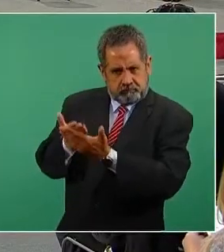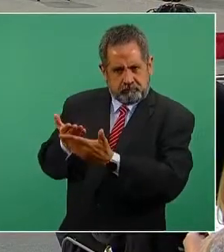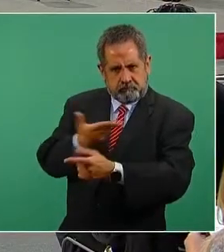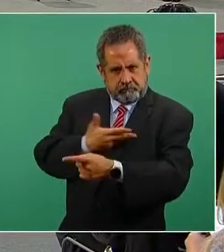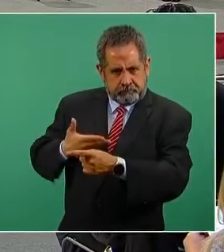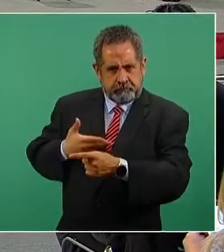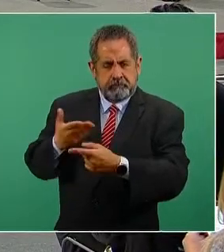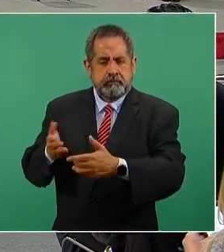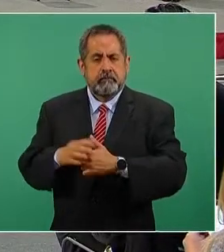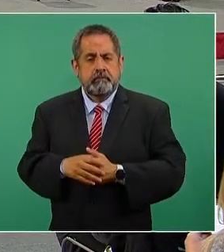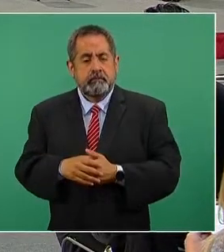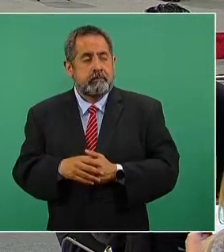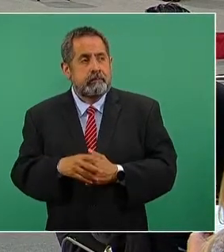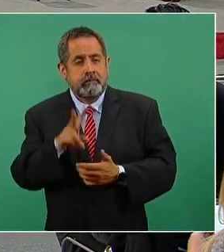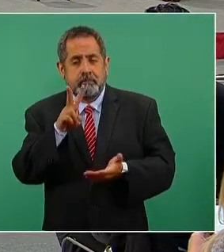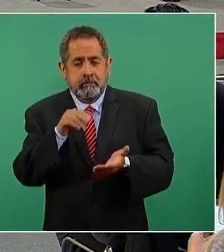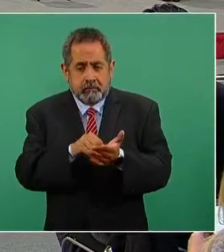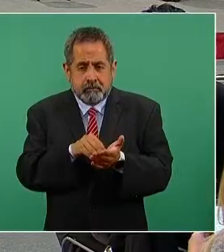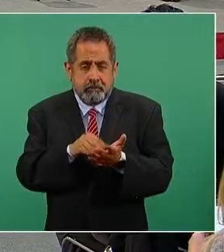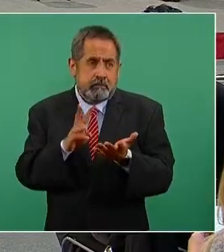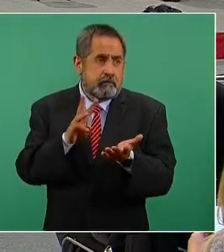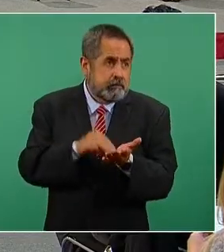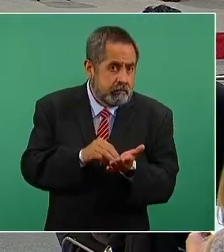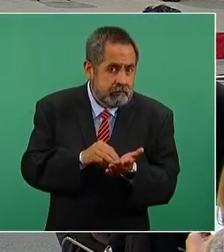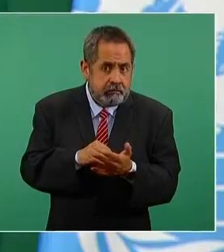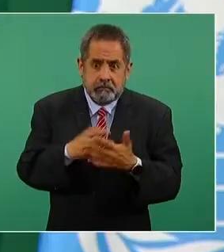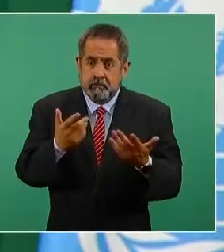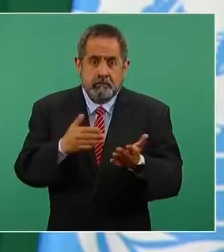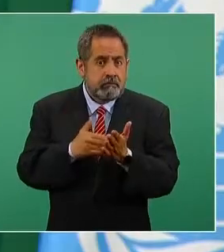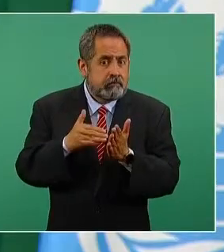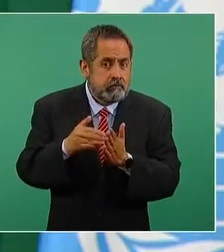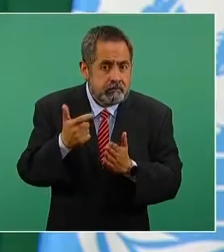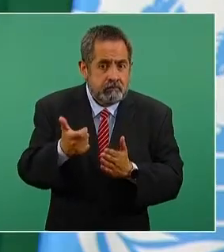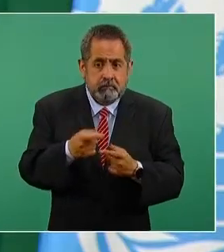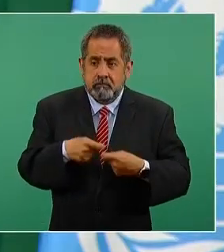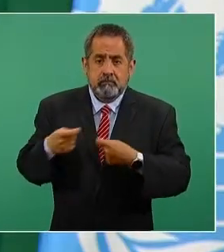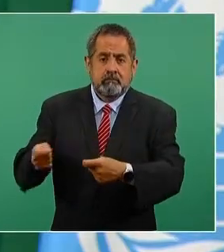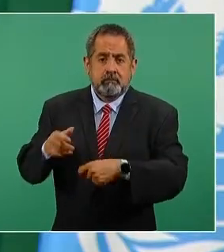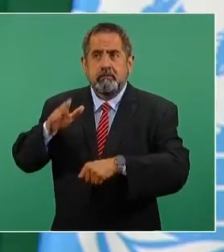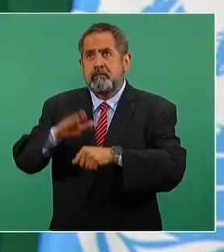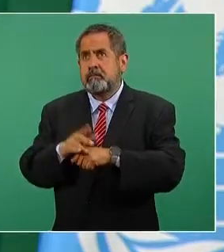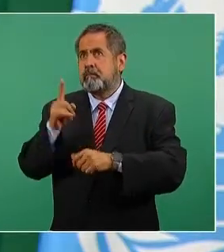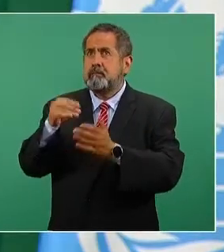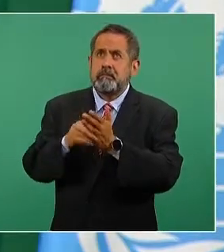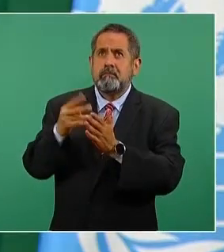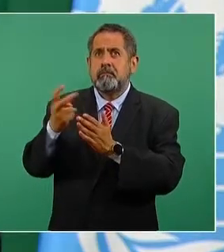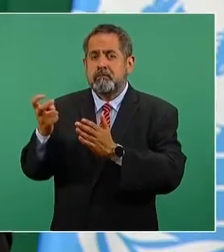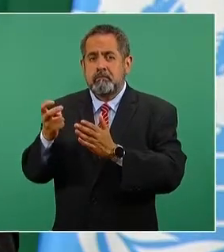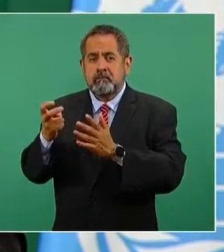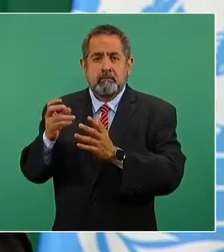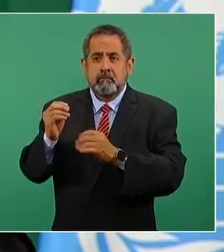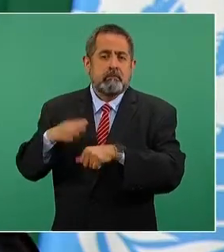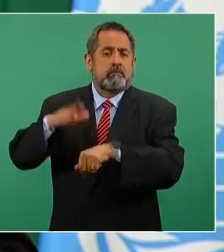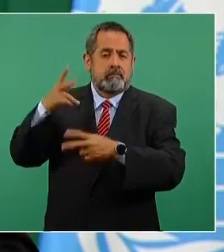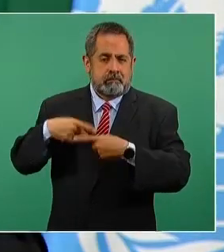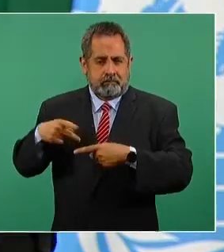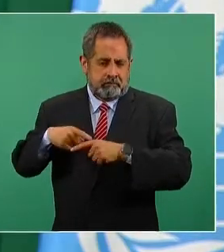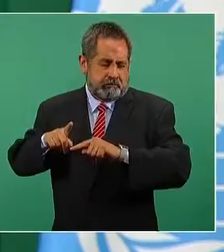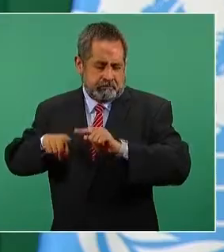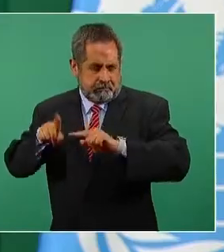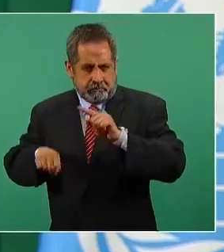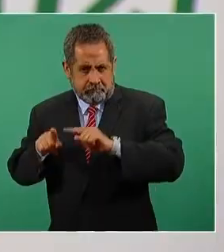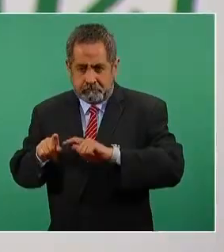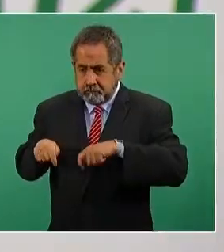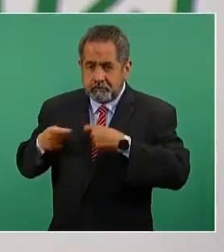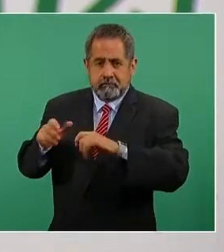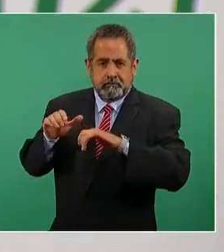Obrador, pues con 2,000 o 3,000 millones, pues puedes tener más de 1,000,000, 1,200,000 o quizá más, depende de la cifra.